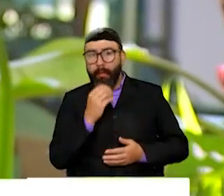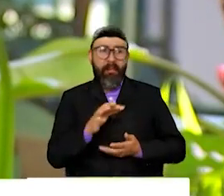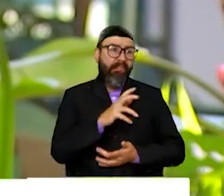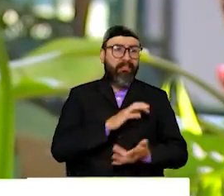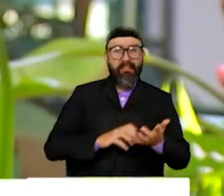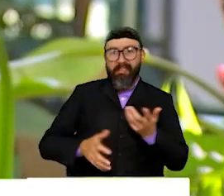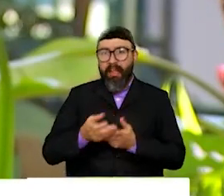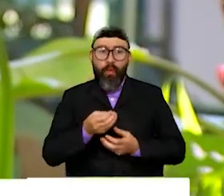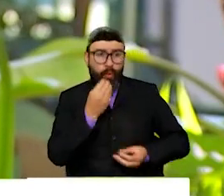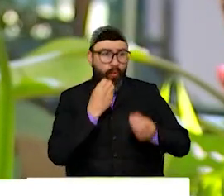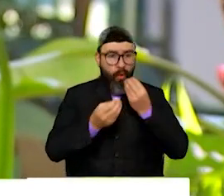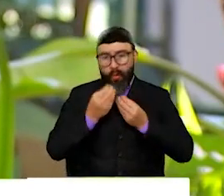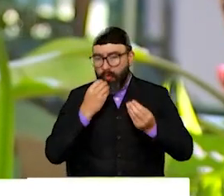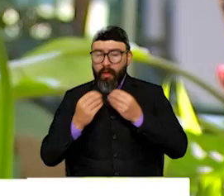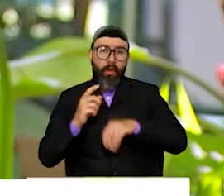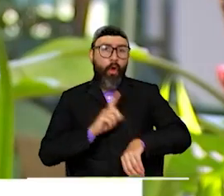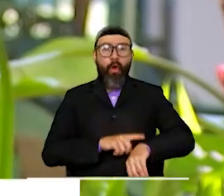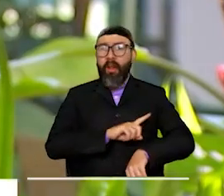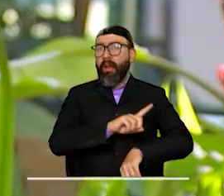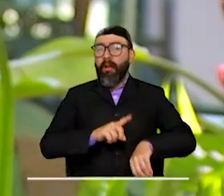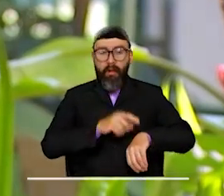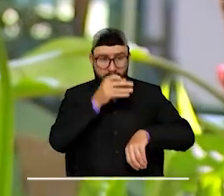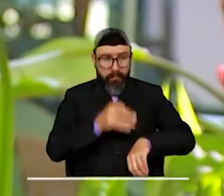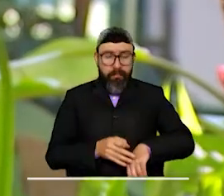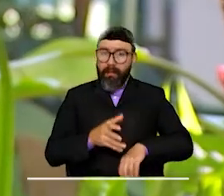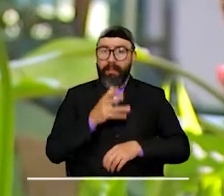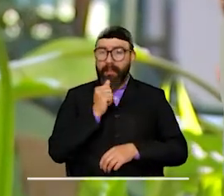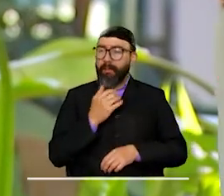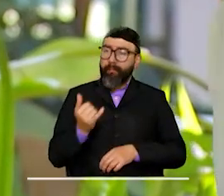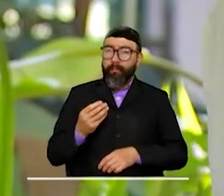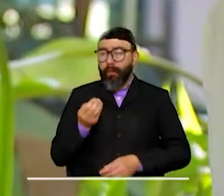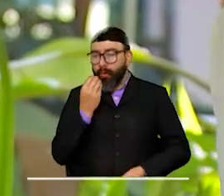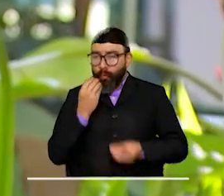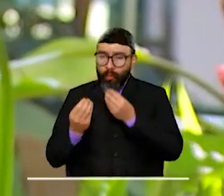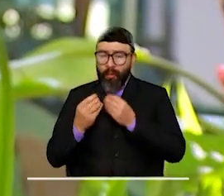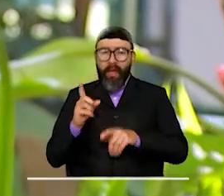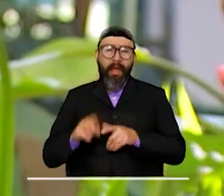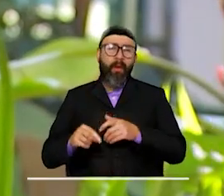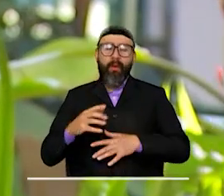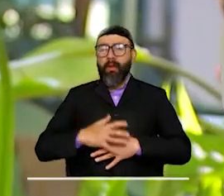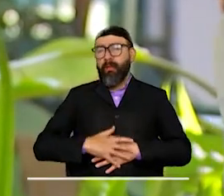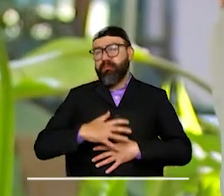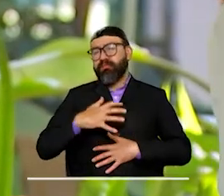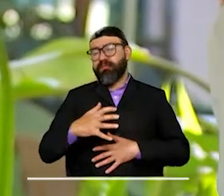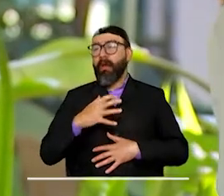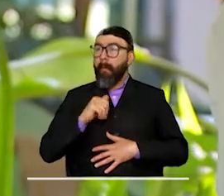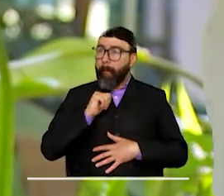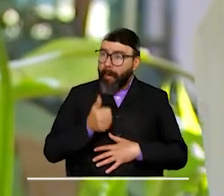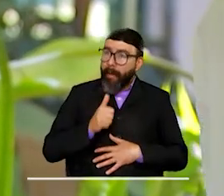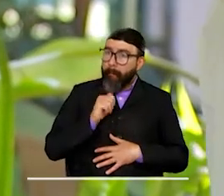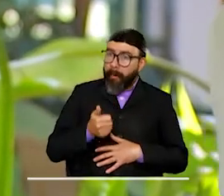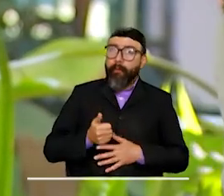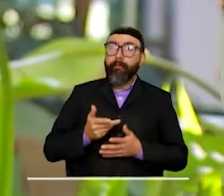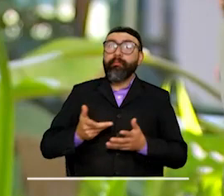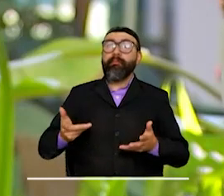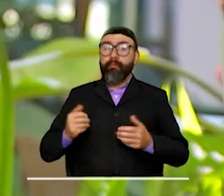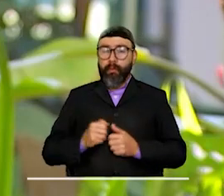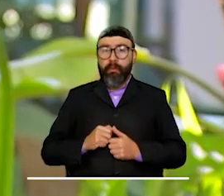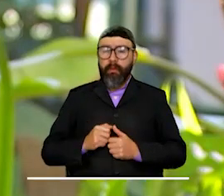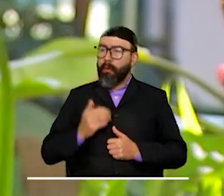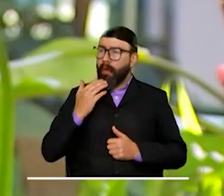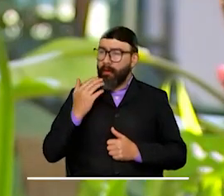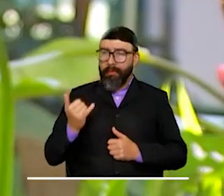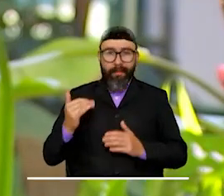con alimentación a deshoras, incluyendo alimentos que son más inflamatorios que los que consumía antes, por ejemplo en